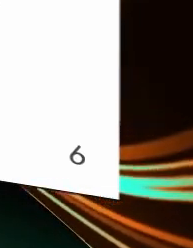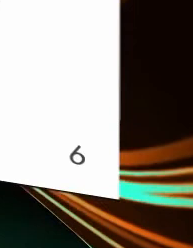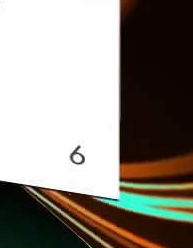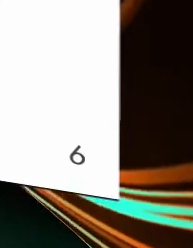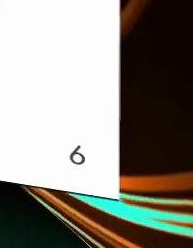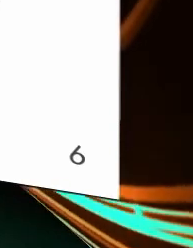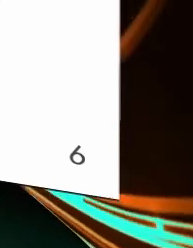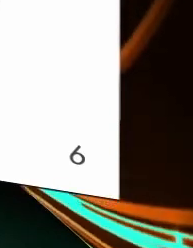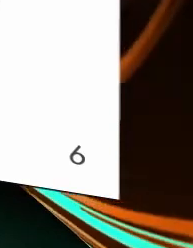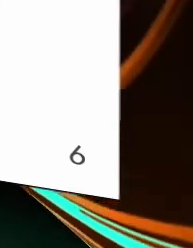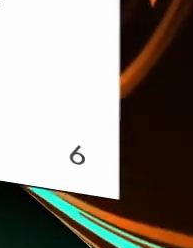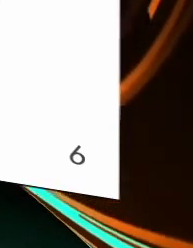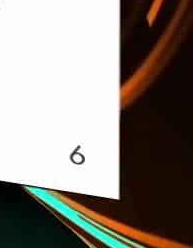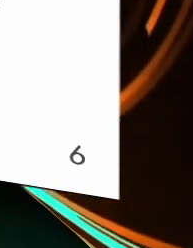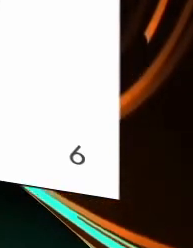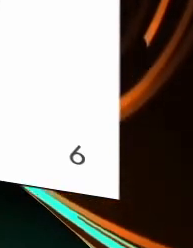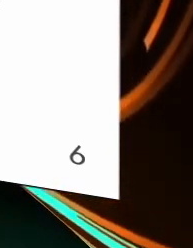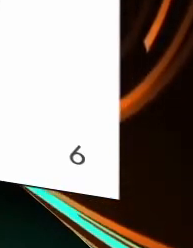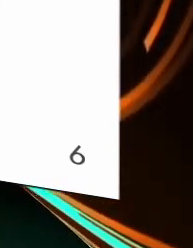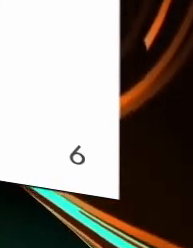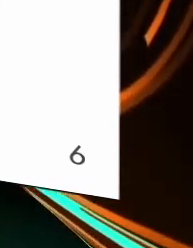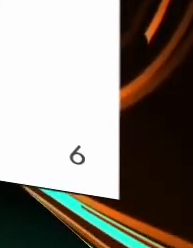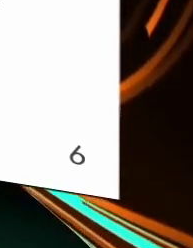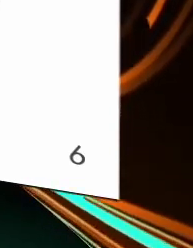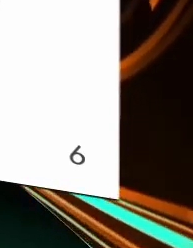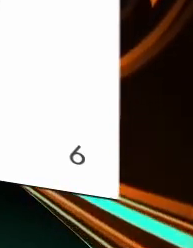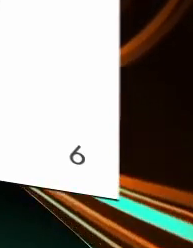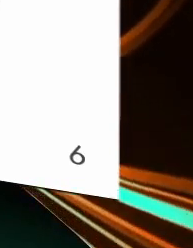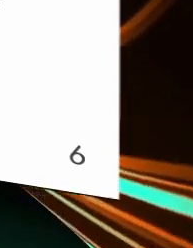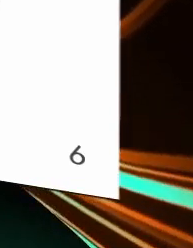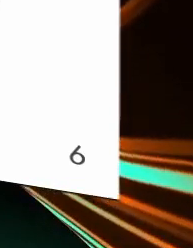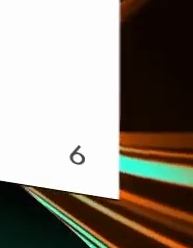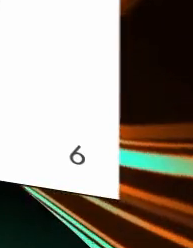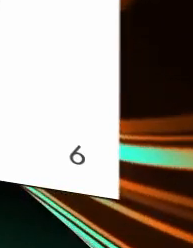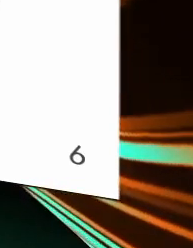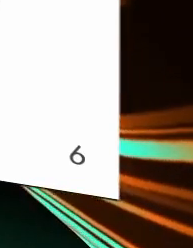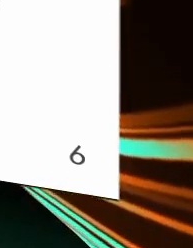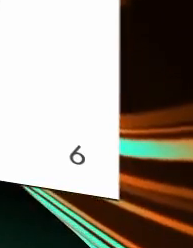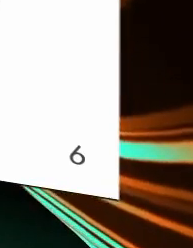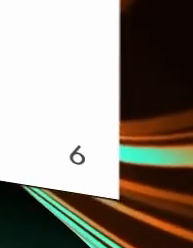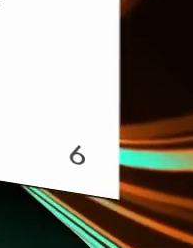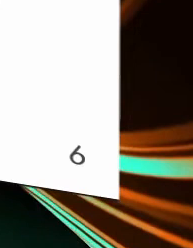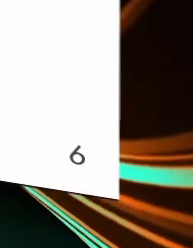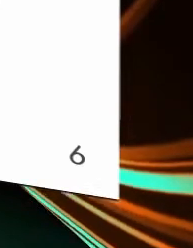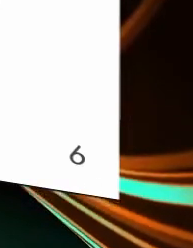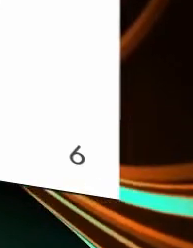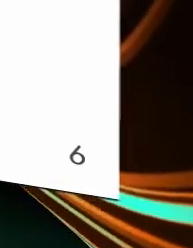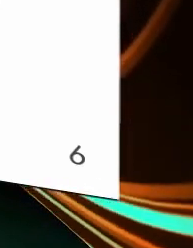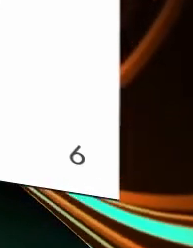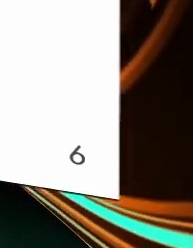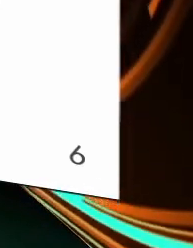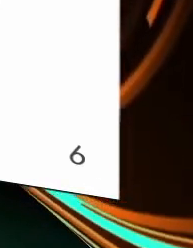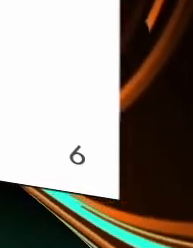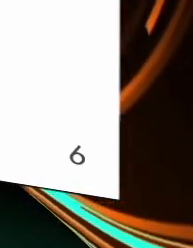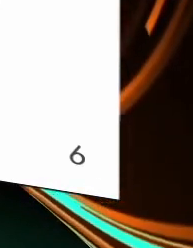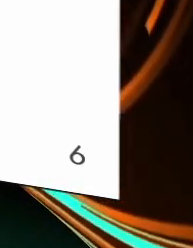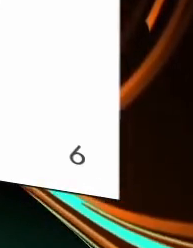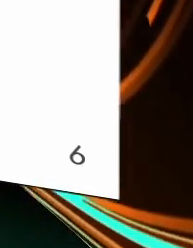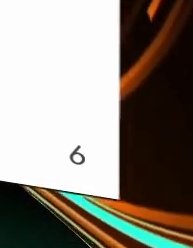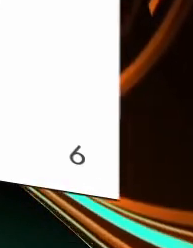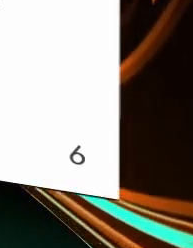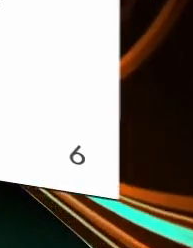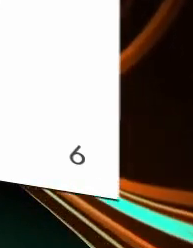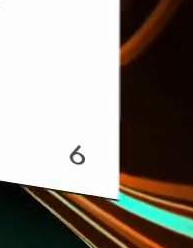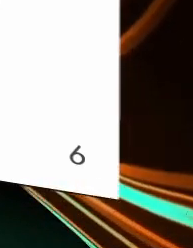Las salas eléctricas, lo que ustedes puedan imaginar, sistemas de, ¿cómo se llama?, de control